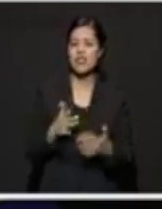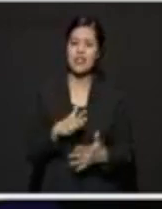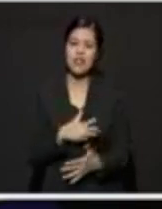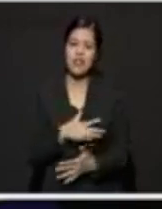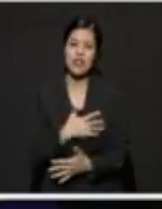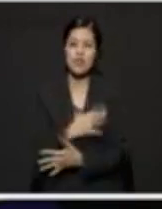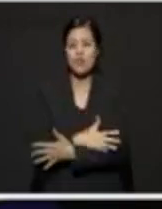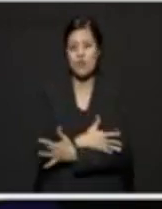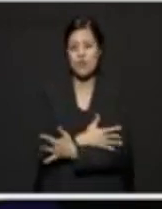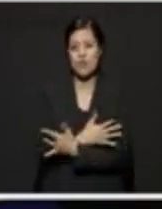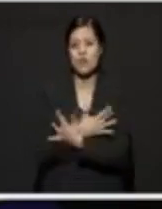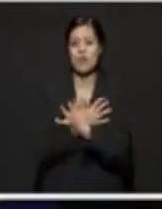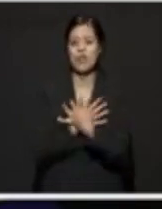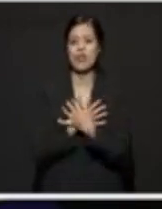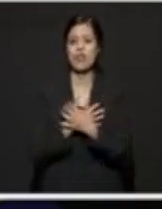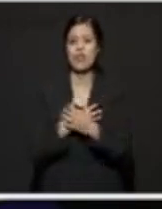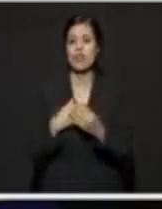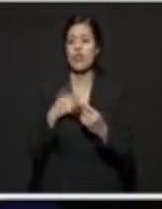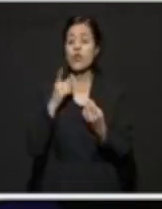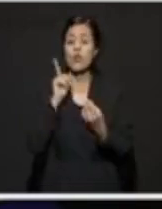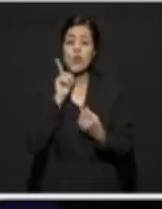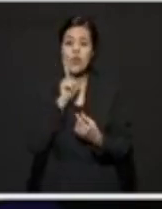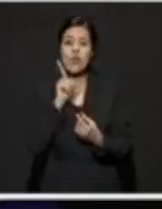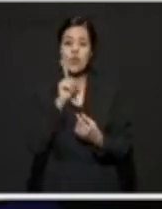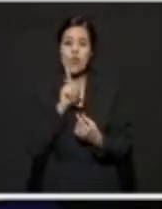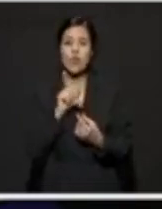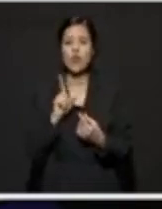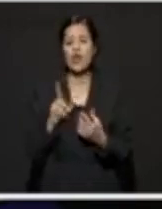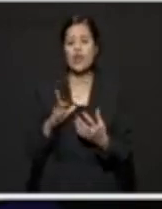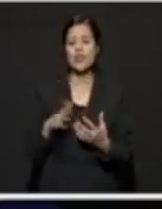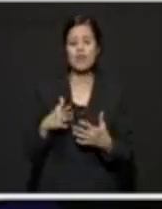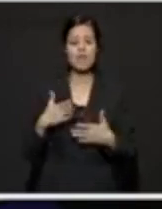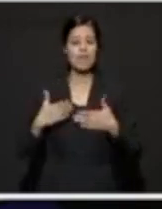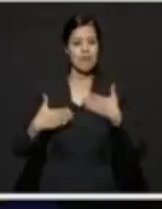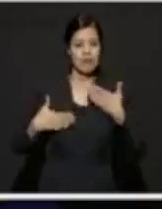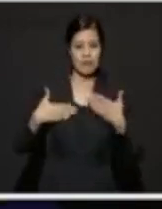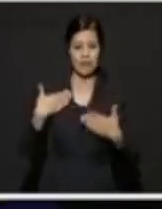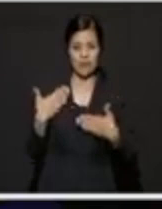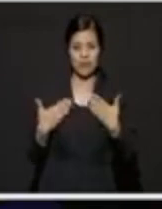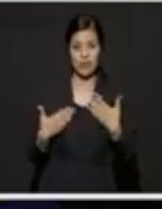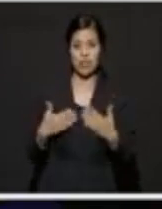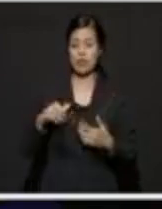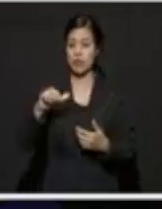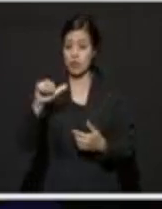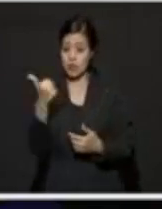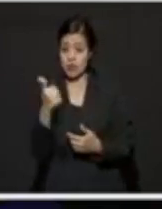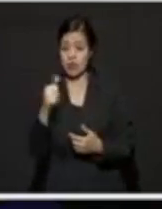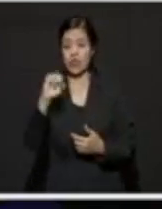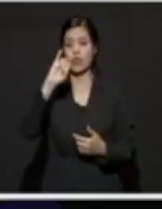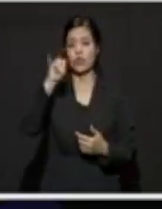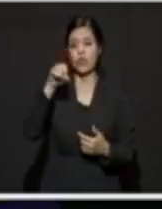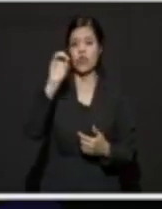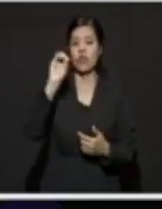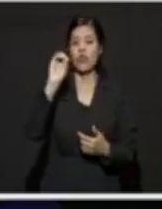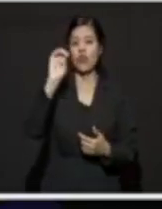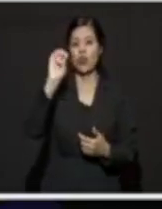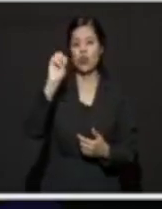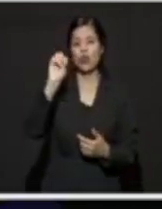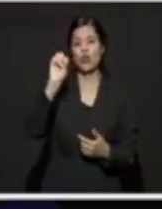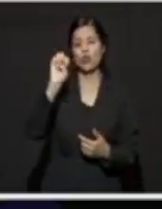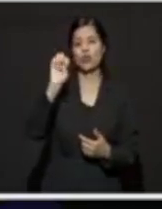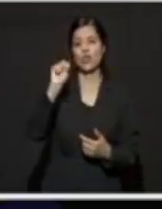y una mujer con mucho carisma. Segundo, José Antonio creo que es un hombre